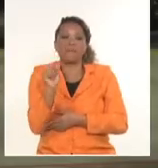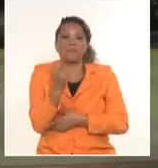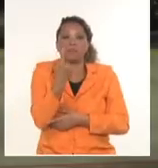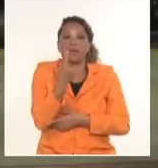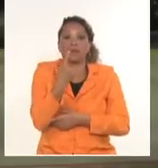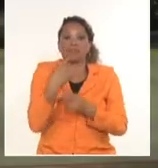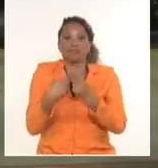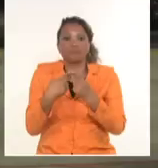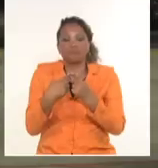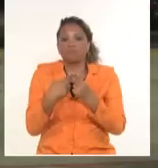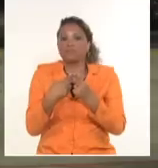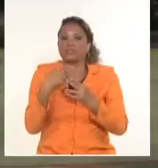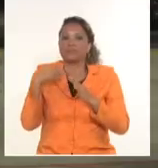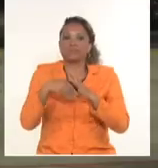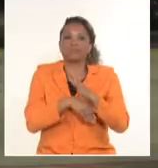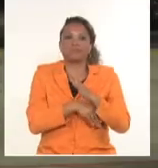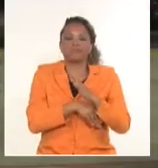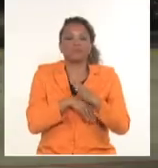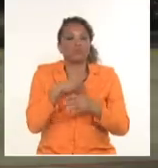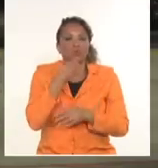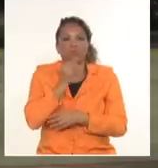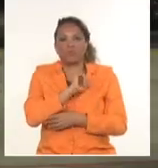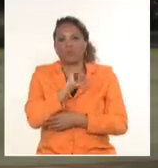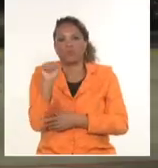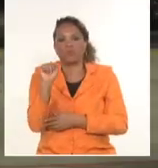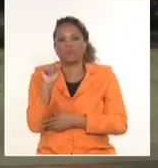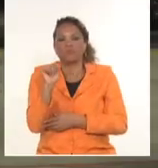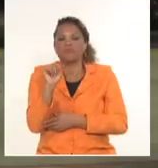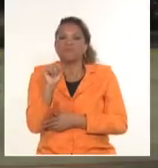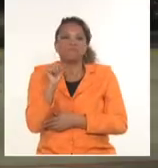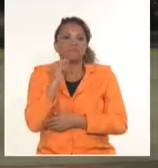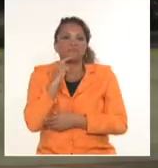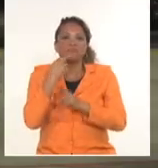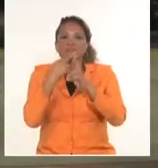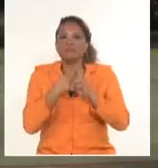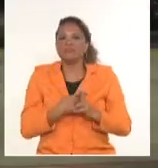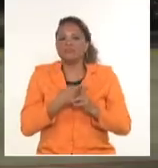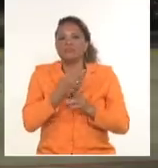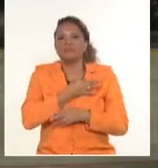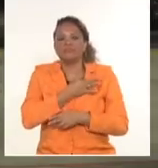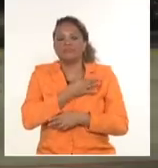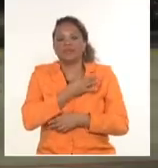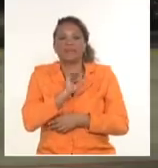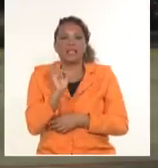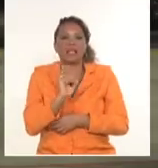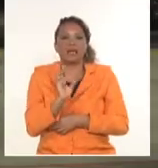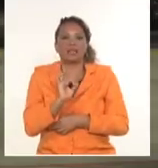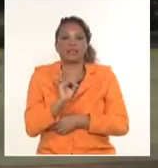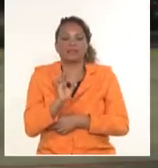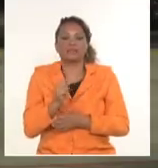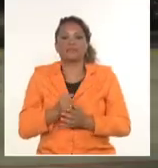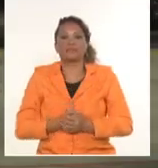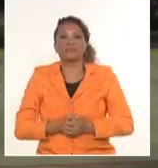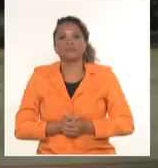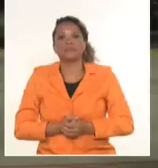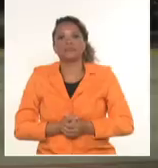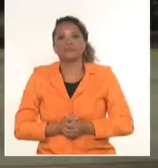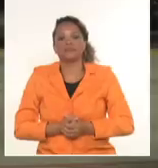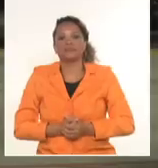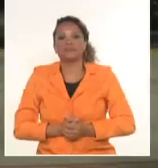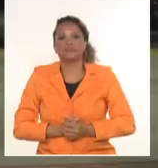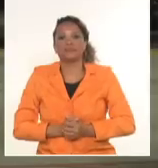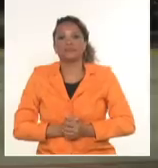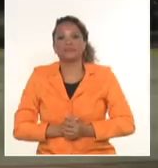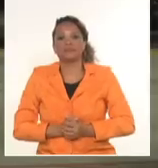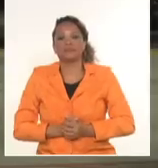el Río Sena, sustituyendo al Gran Mijaín, y no pudo sumar esta tercera corona bajo los 5 aros,